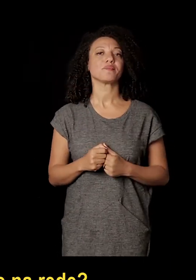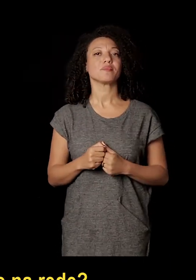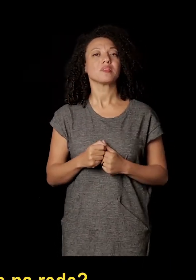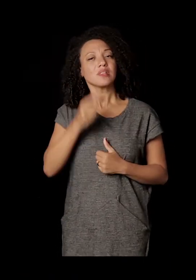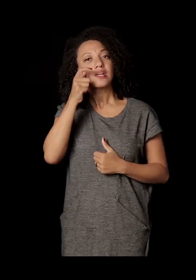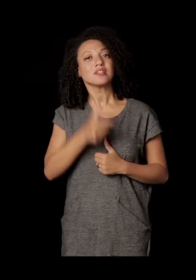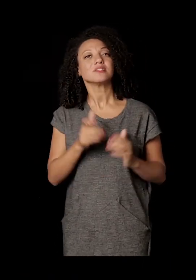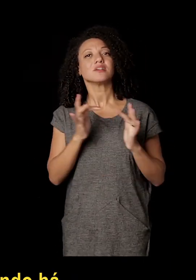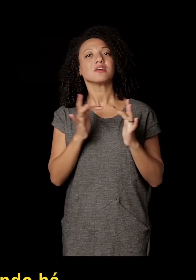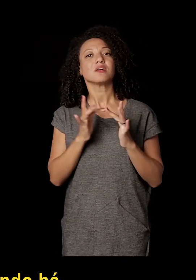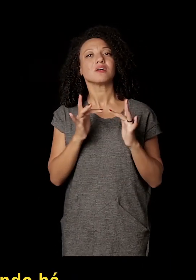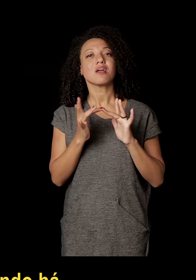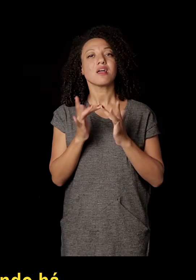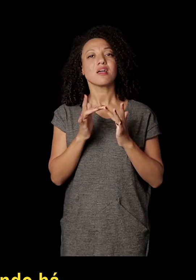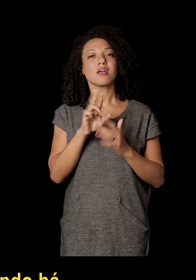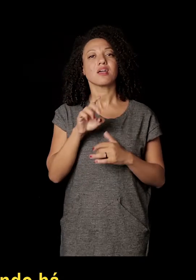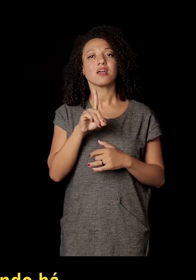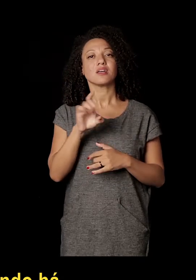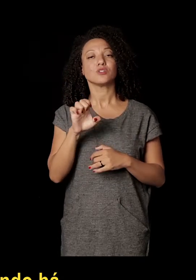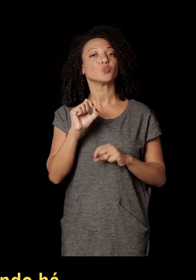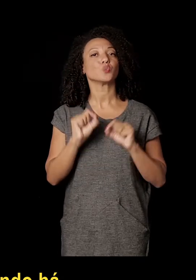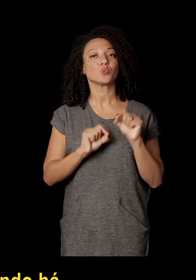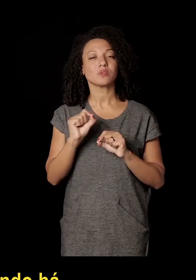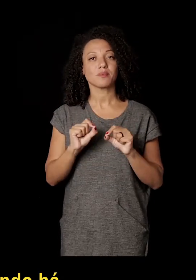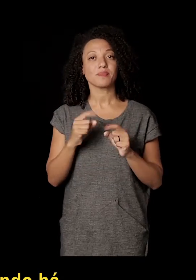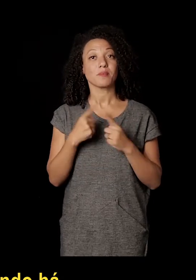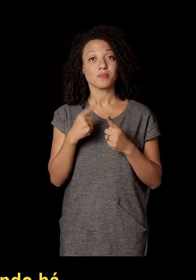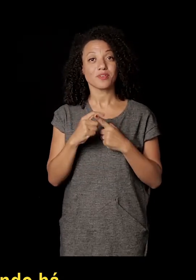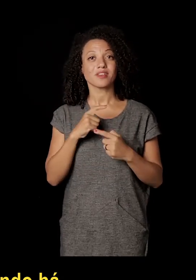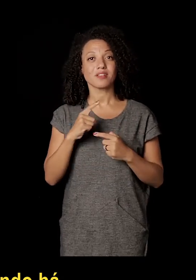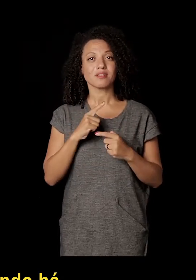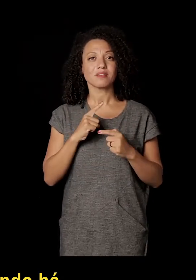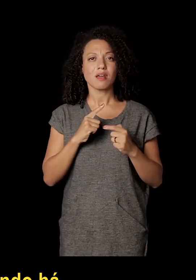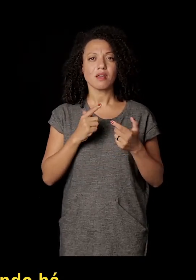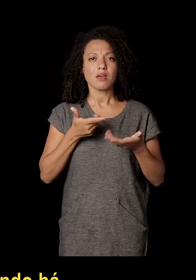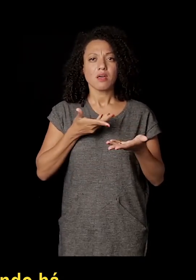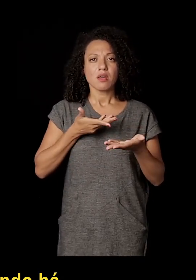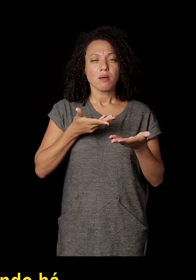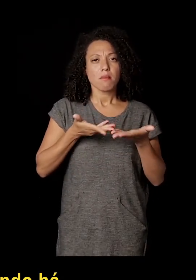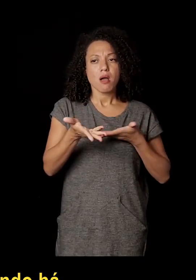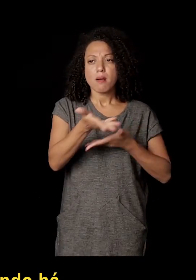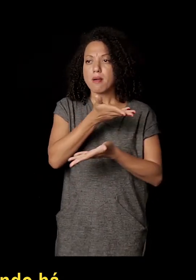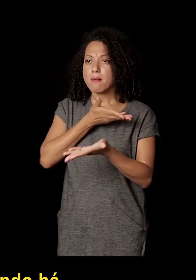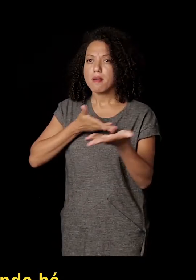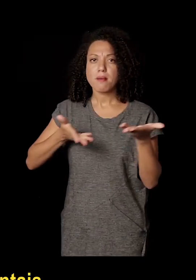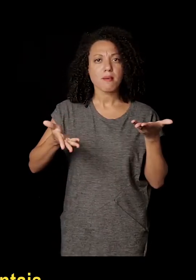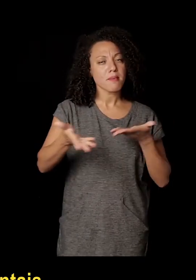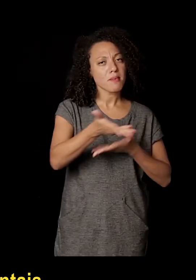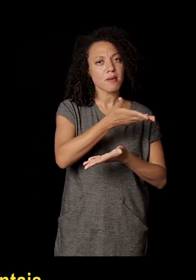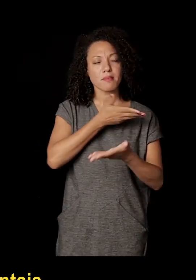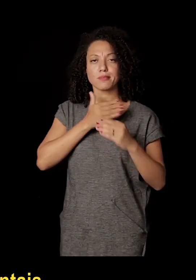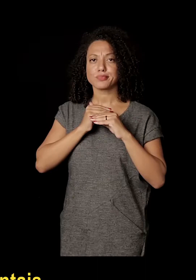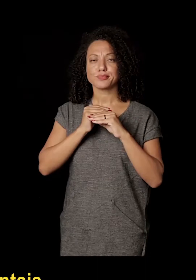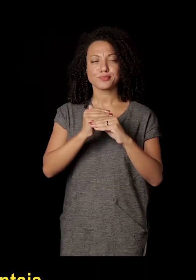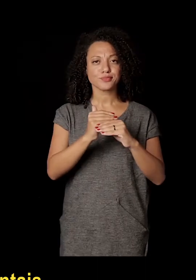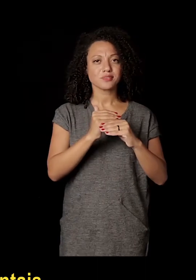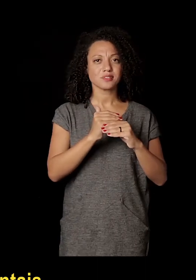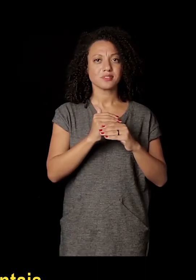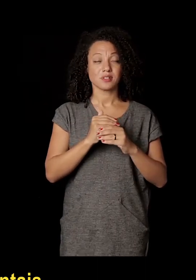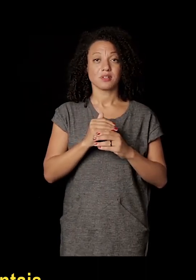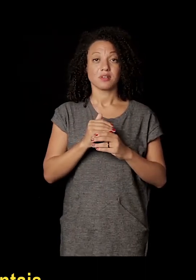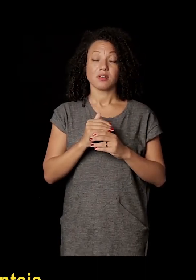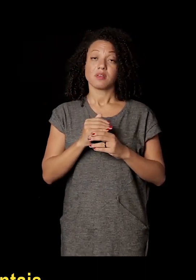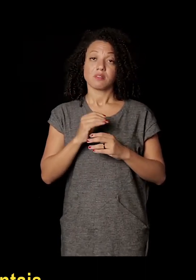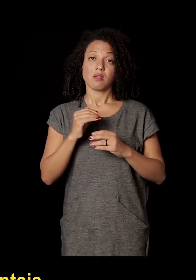red? Una red es interesante cuando hay conexiones verticales, no solamente verticales, hay conexiones horizontales,